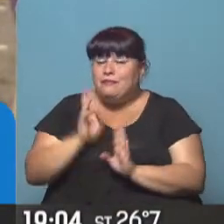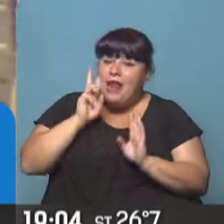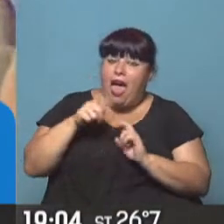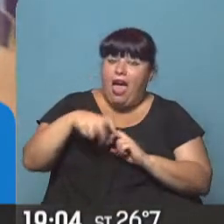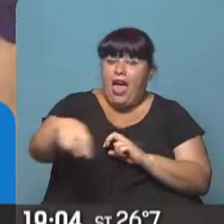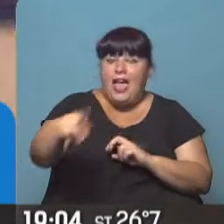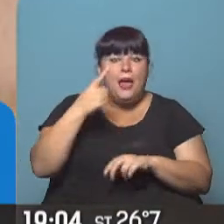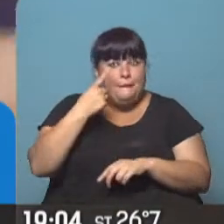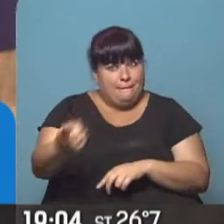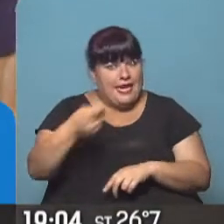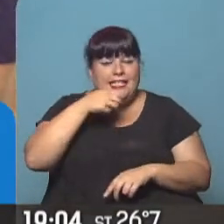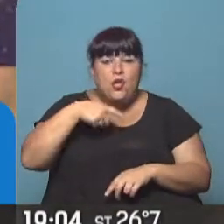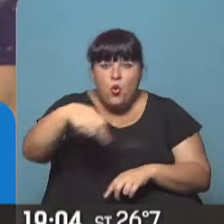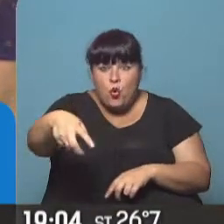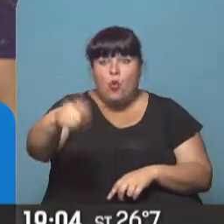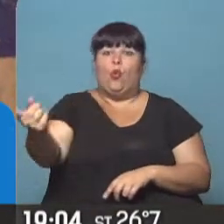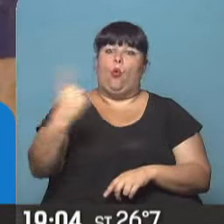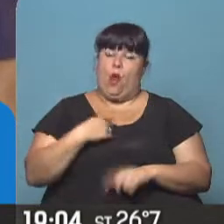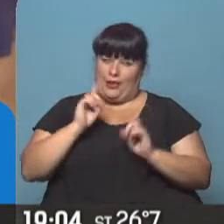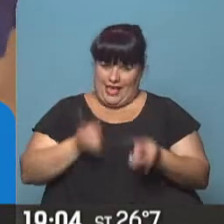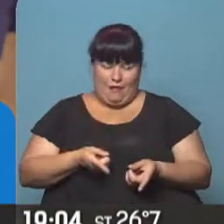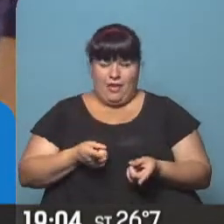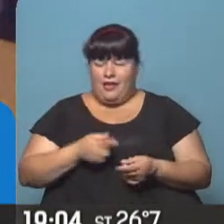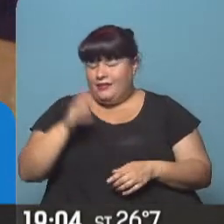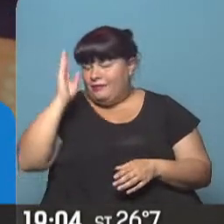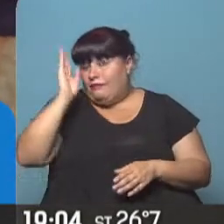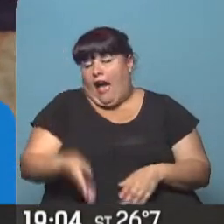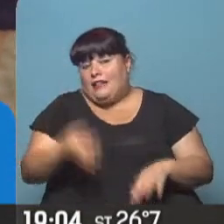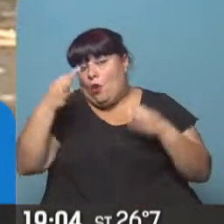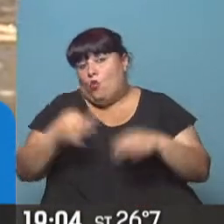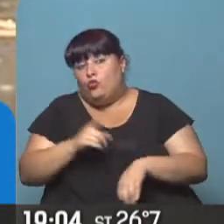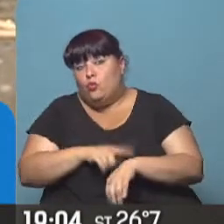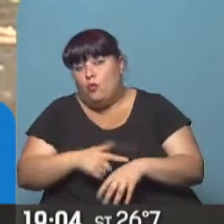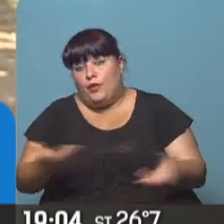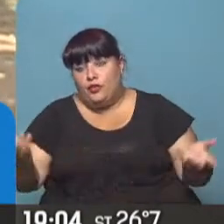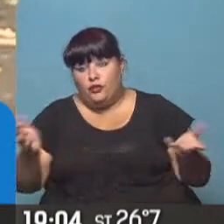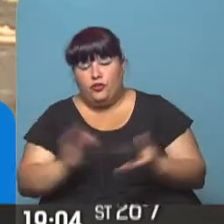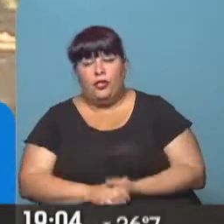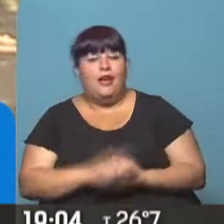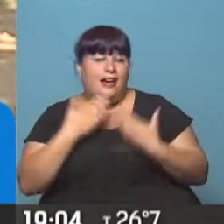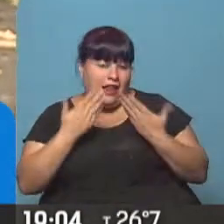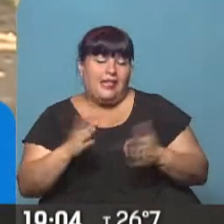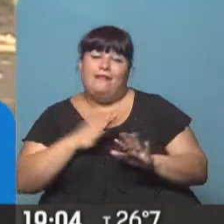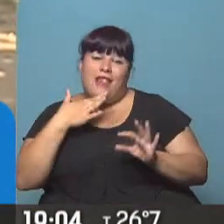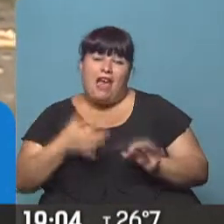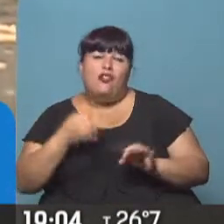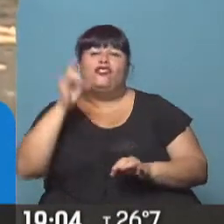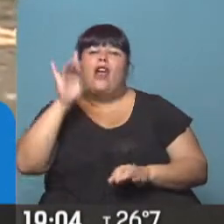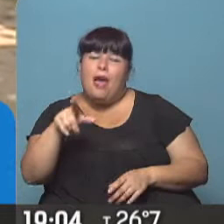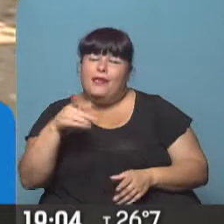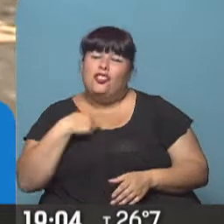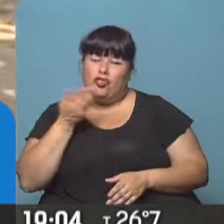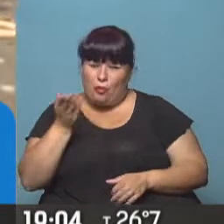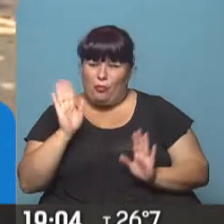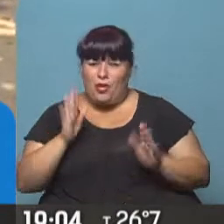los mira cuando vuelve de una jueza patricia del momento y la verdad es que no sabe que